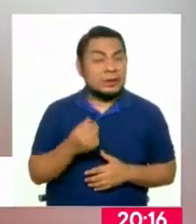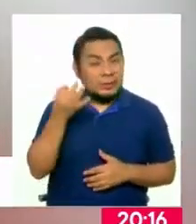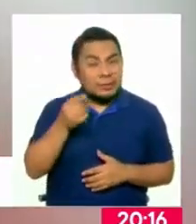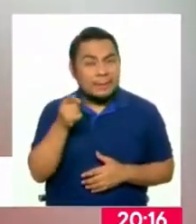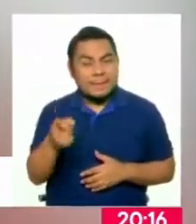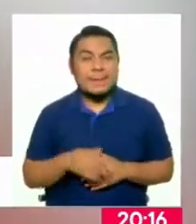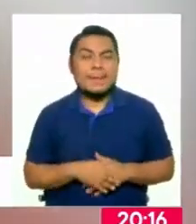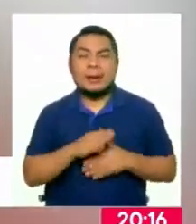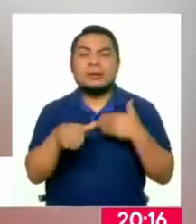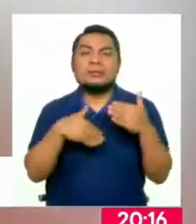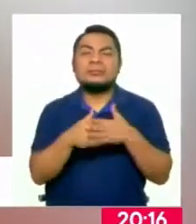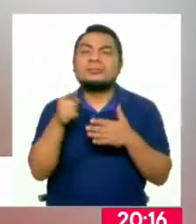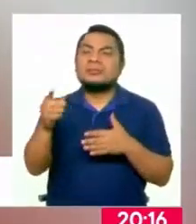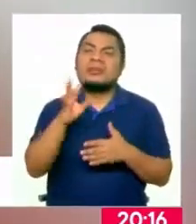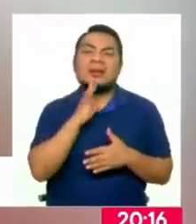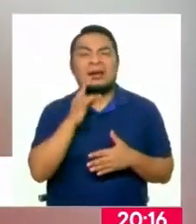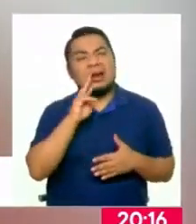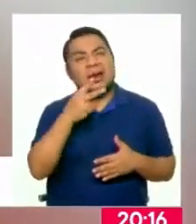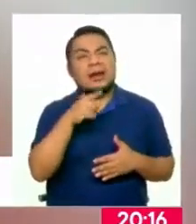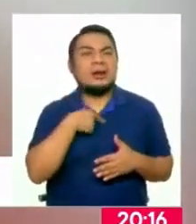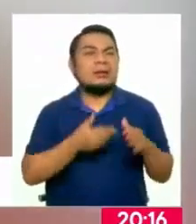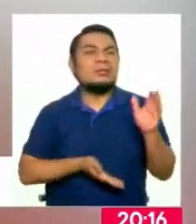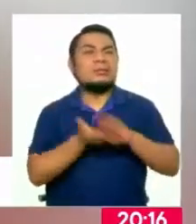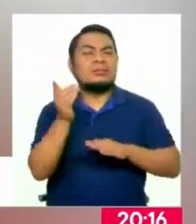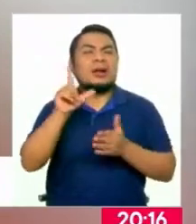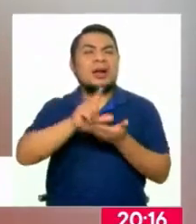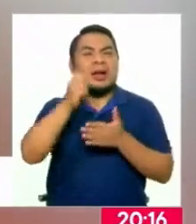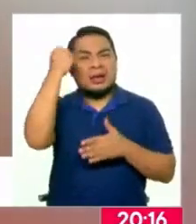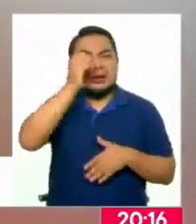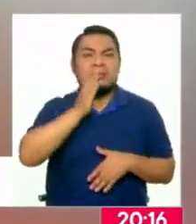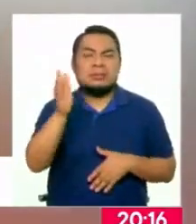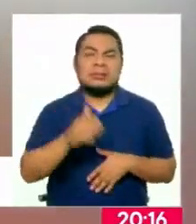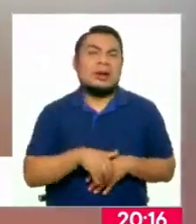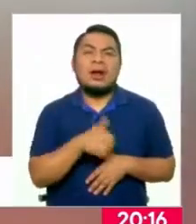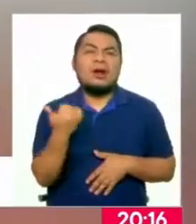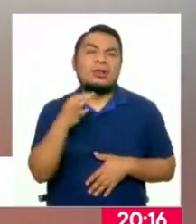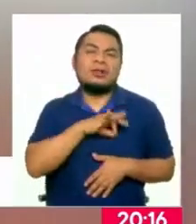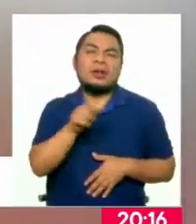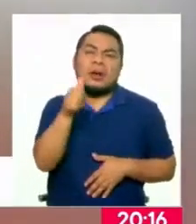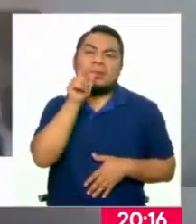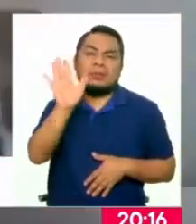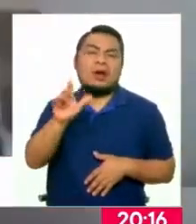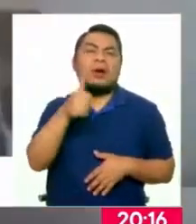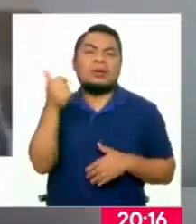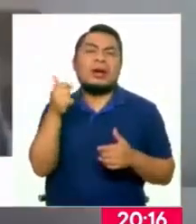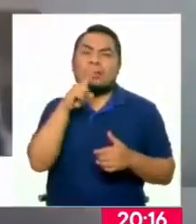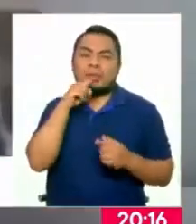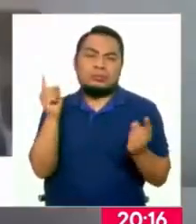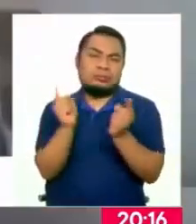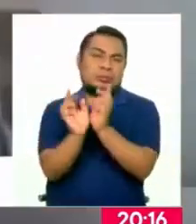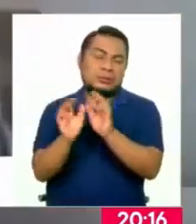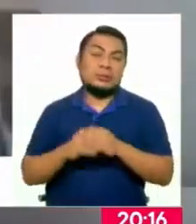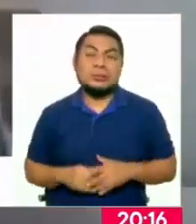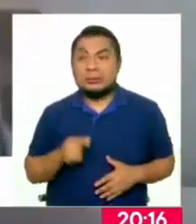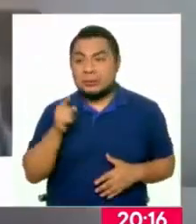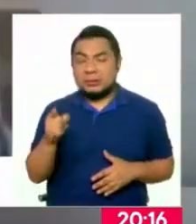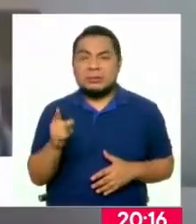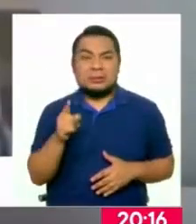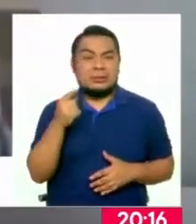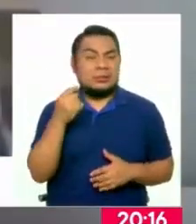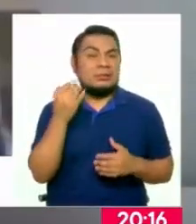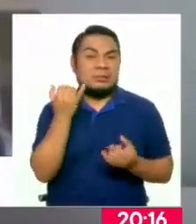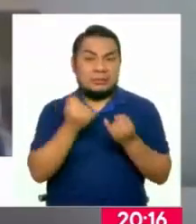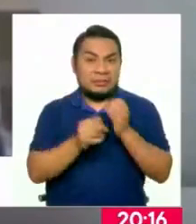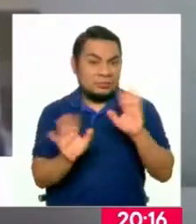inferir que detrás de estas justificaciones para salir de Lima se esconde otros intereses personales para nosotros. El incidente no terminó